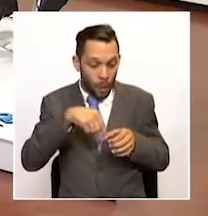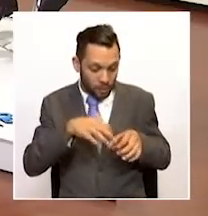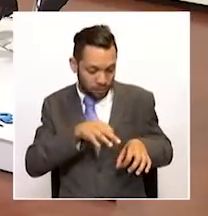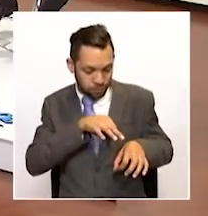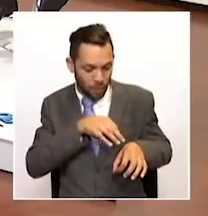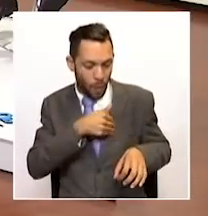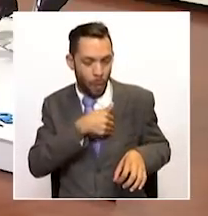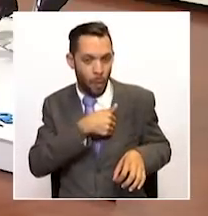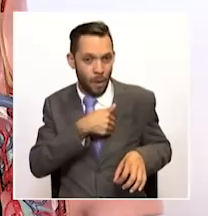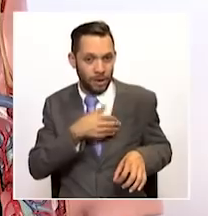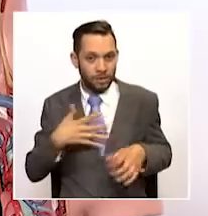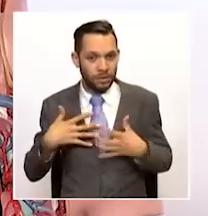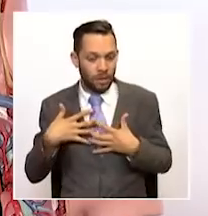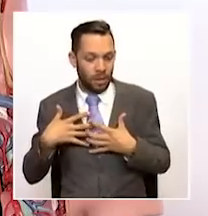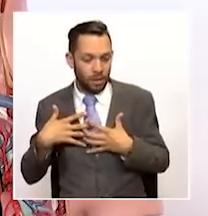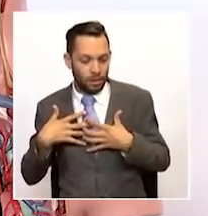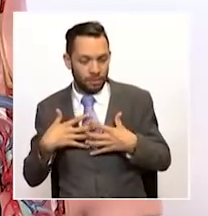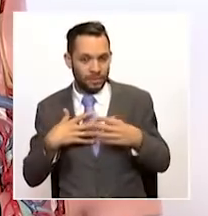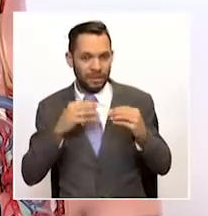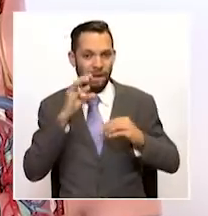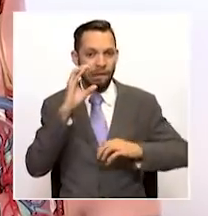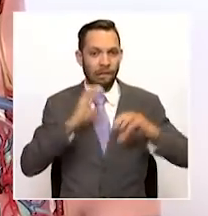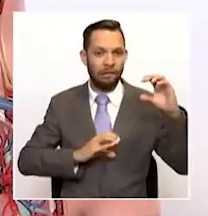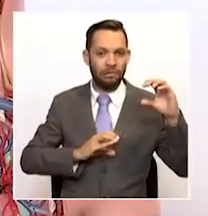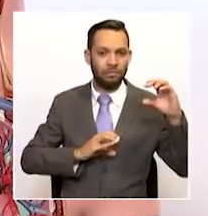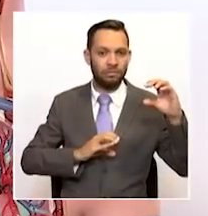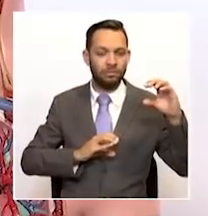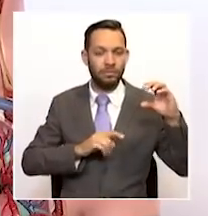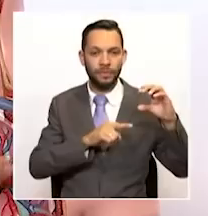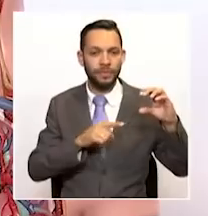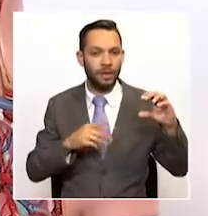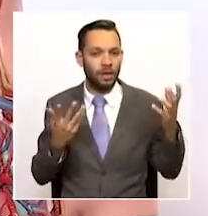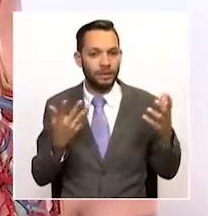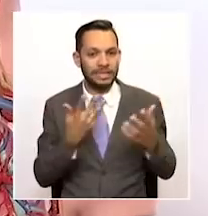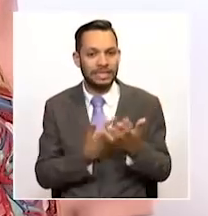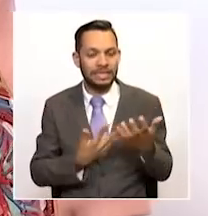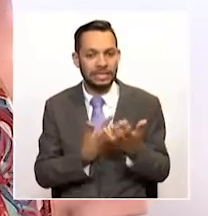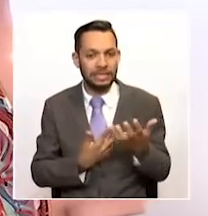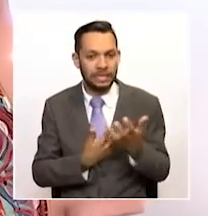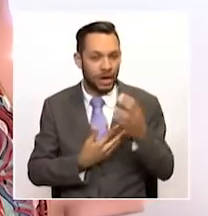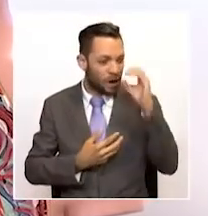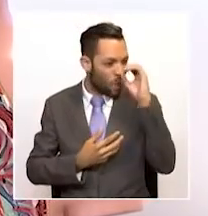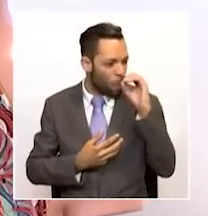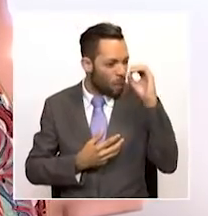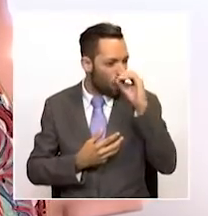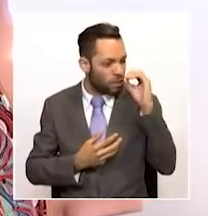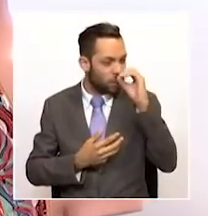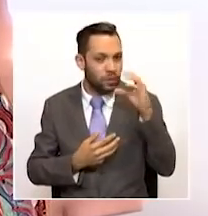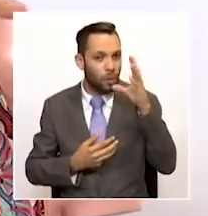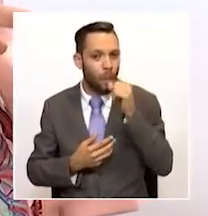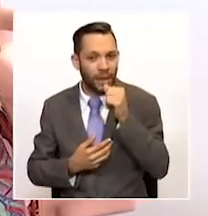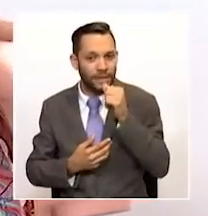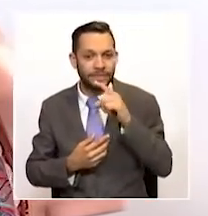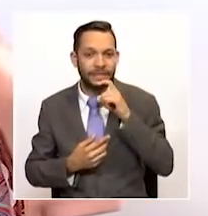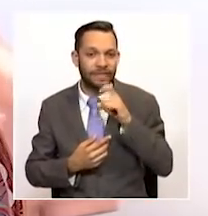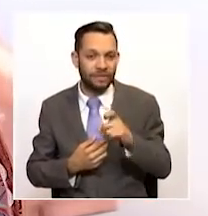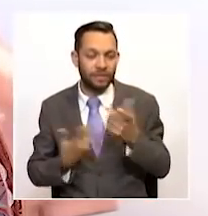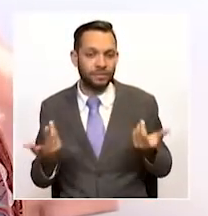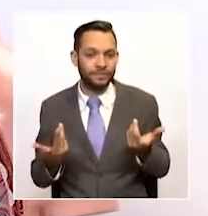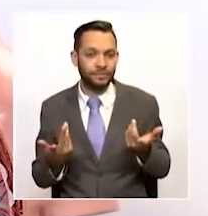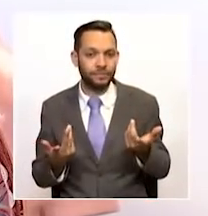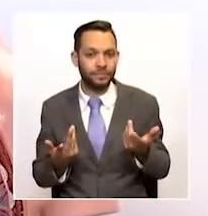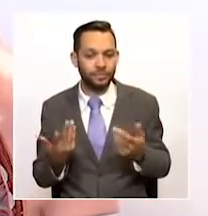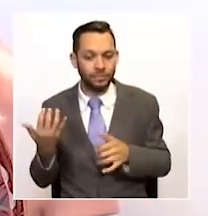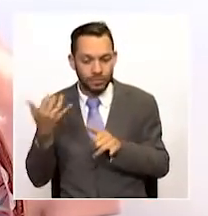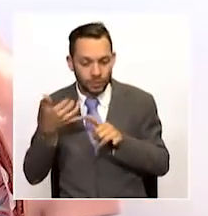y entonces se combinaba esa sangre no se oxigena a él tenía que hacer más fuerza entonces en el laboratorio que me